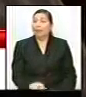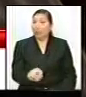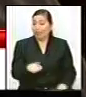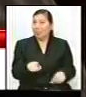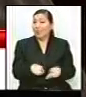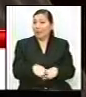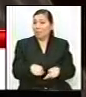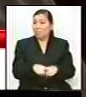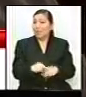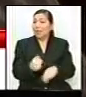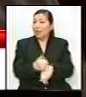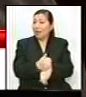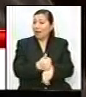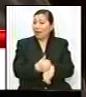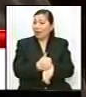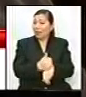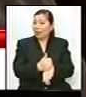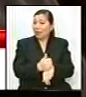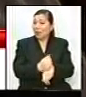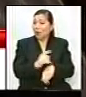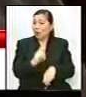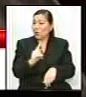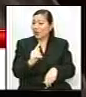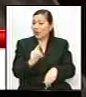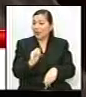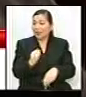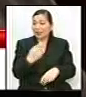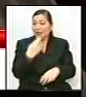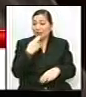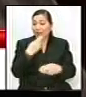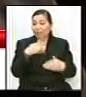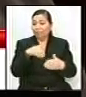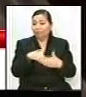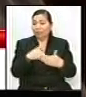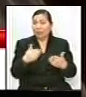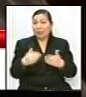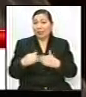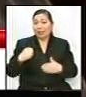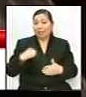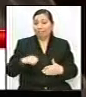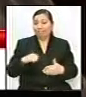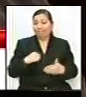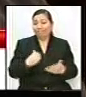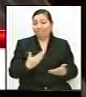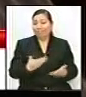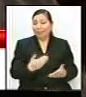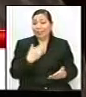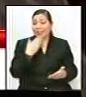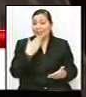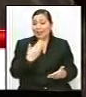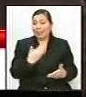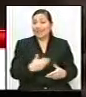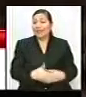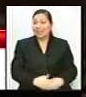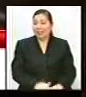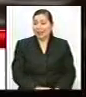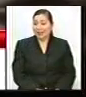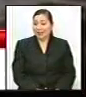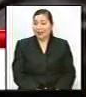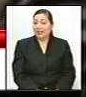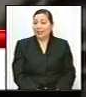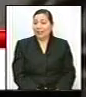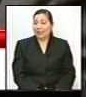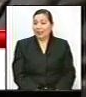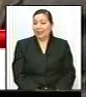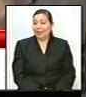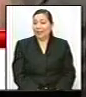ha sido asesor de Daniel Urresti, que es el candidato del señor Luna. Gracias, señor presidente.